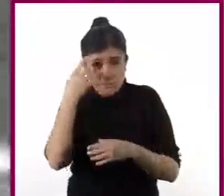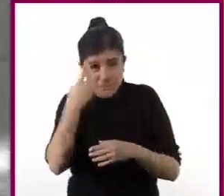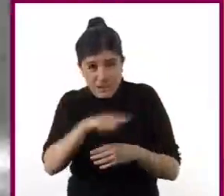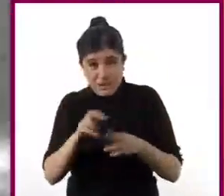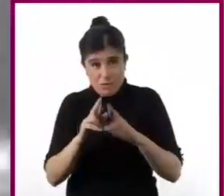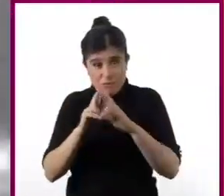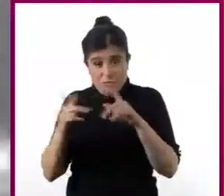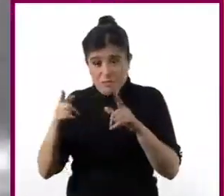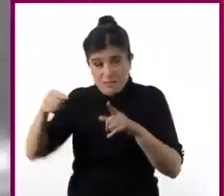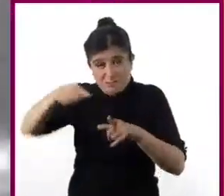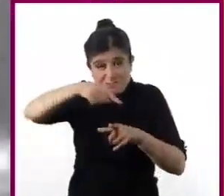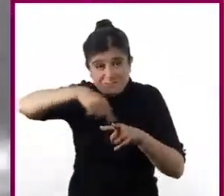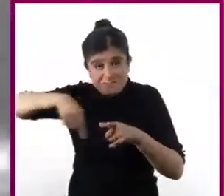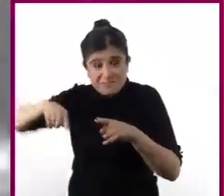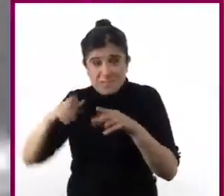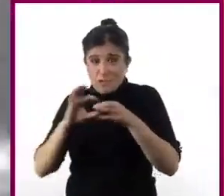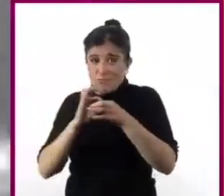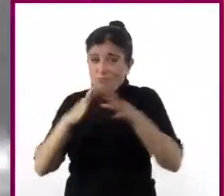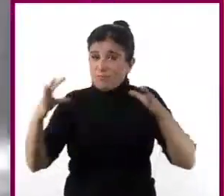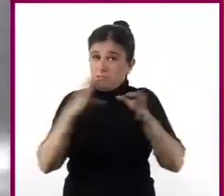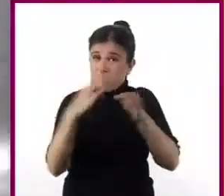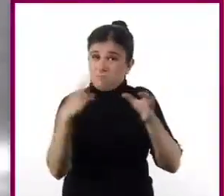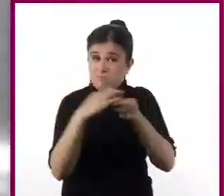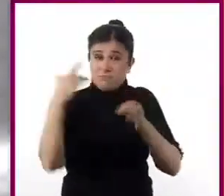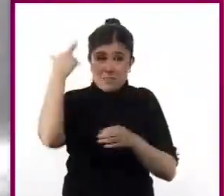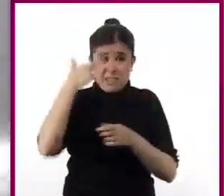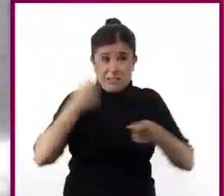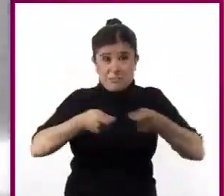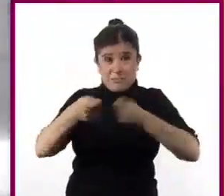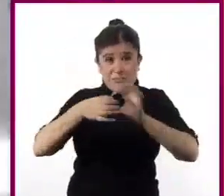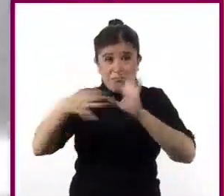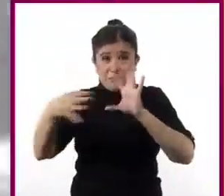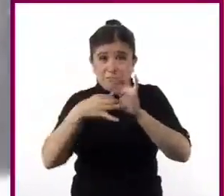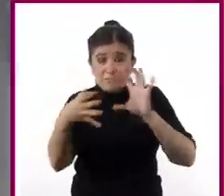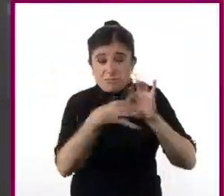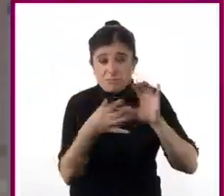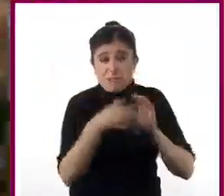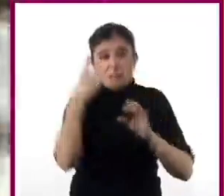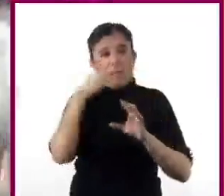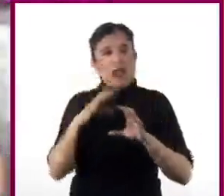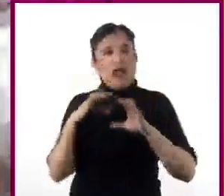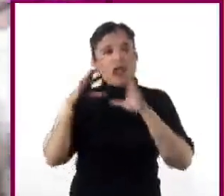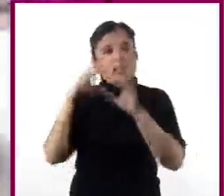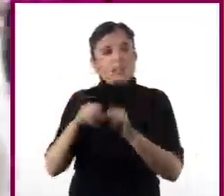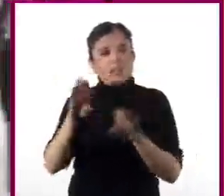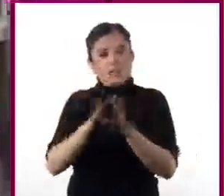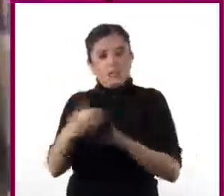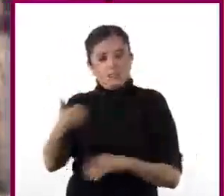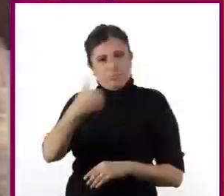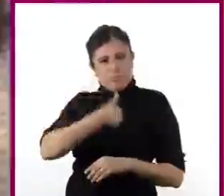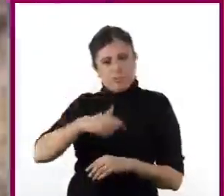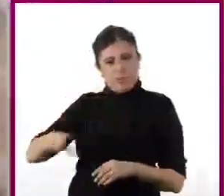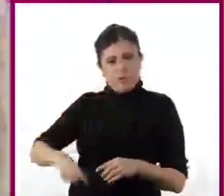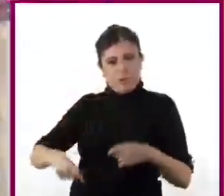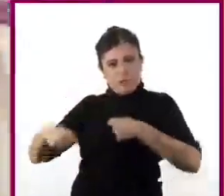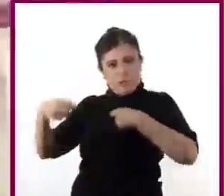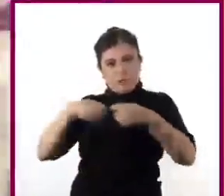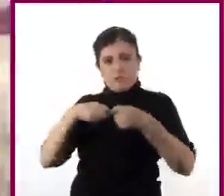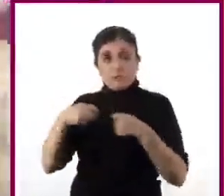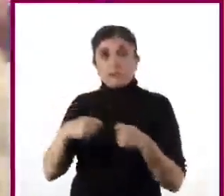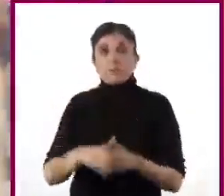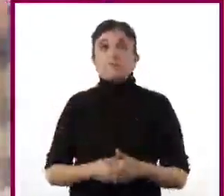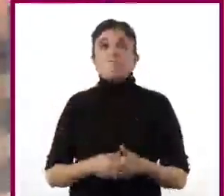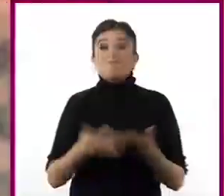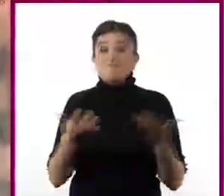la metrópoli, con la unidad de la monarquía misma, pero para alcanzar espacios de autogobierno. Entonces, en la medida en que